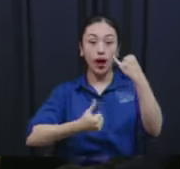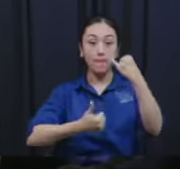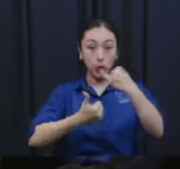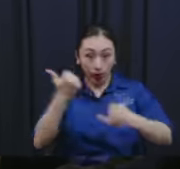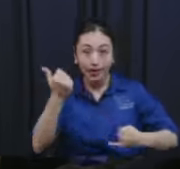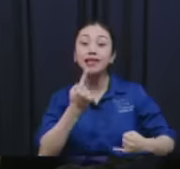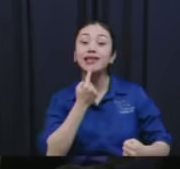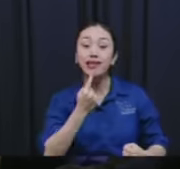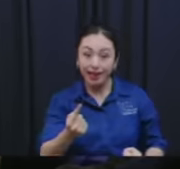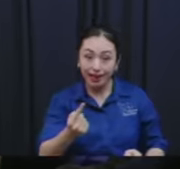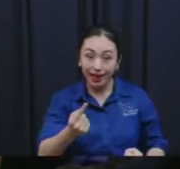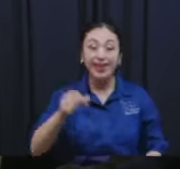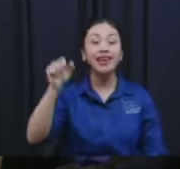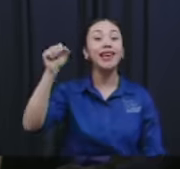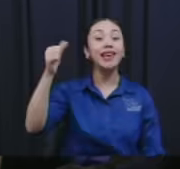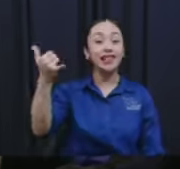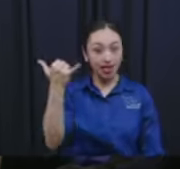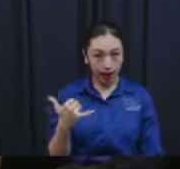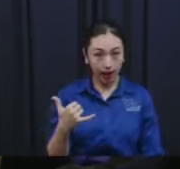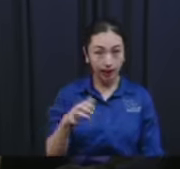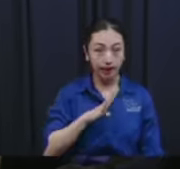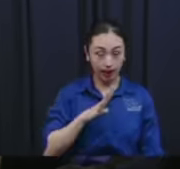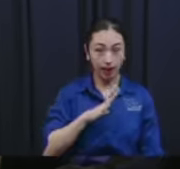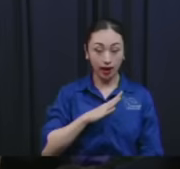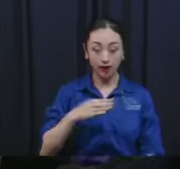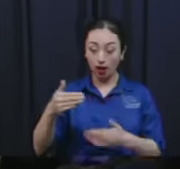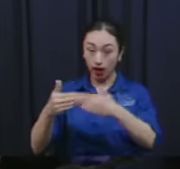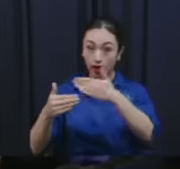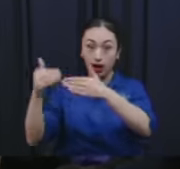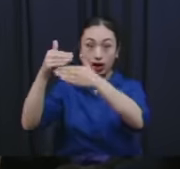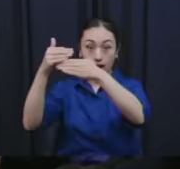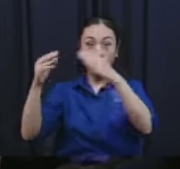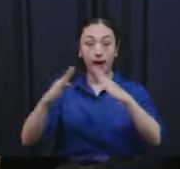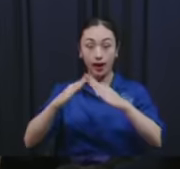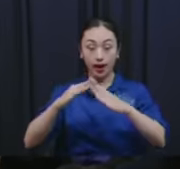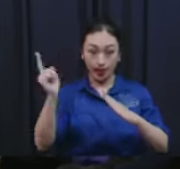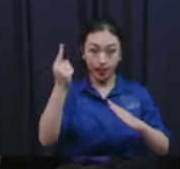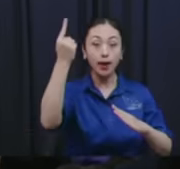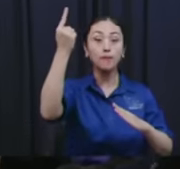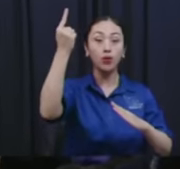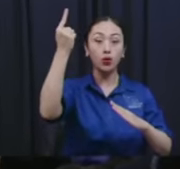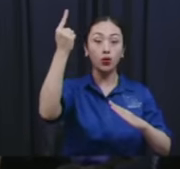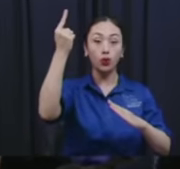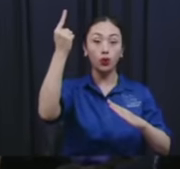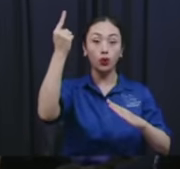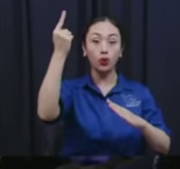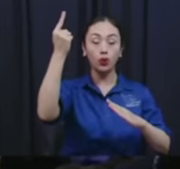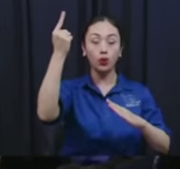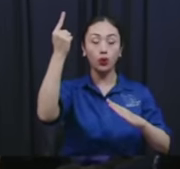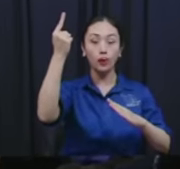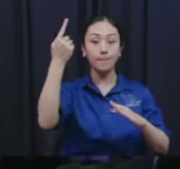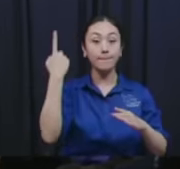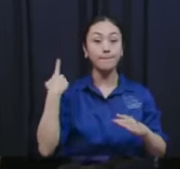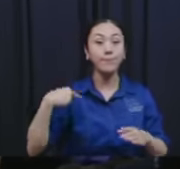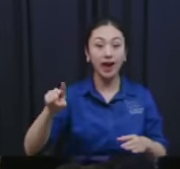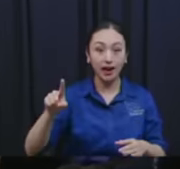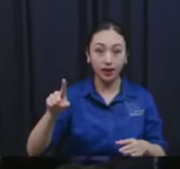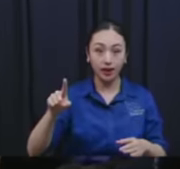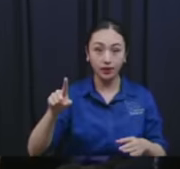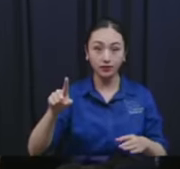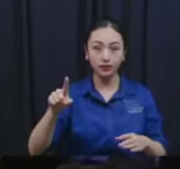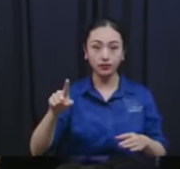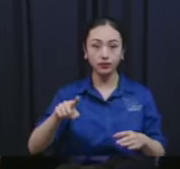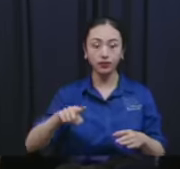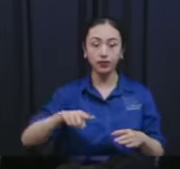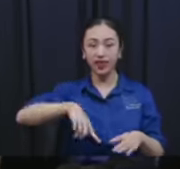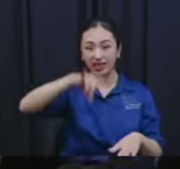templo si no hay templo El anticristo no tiene donde sentarse entonces El anticristo tiene que